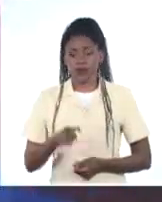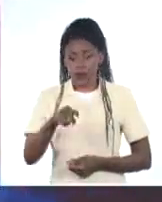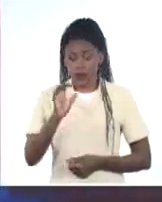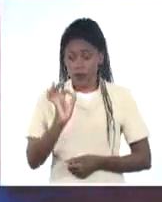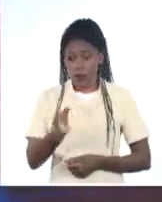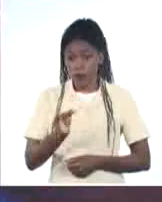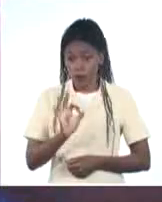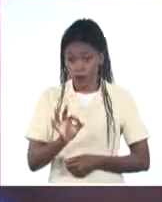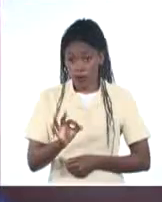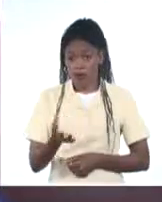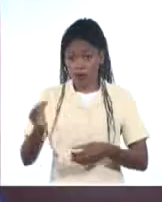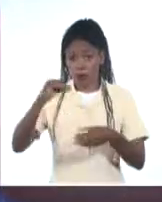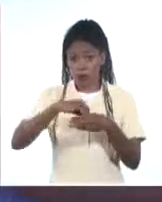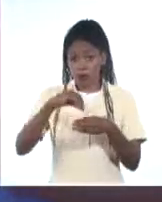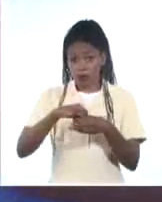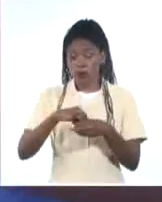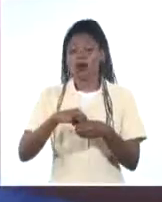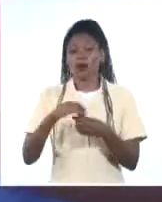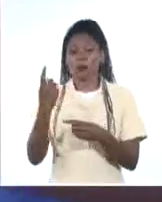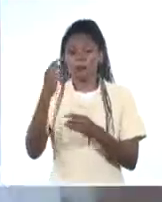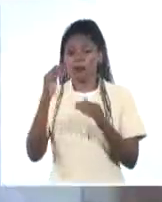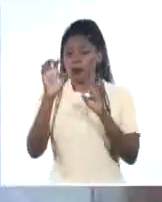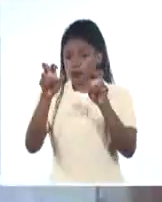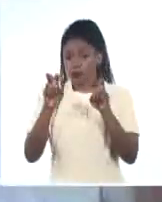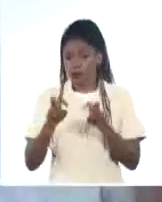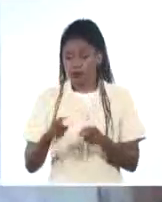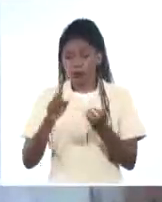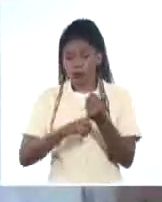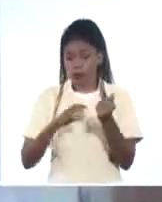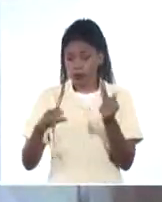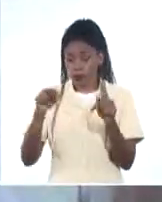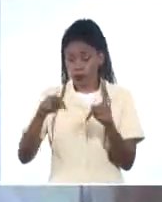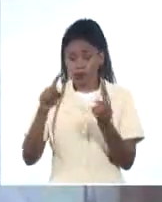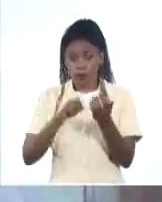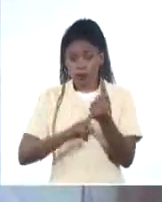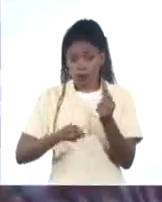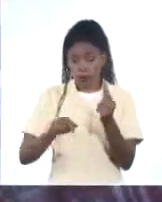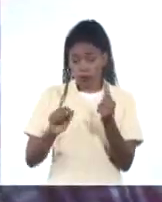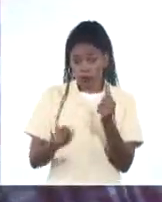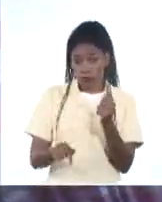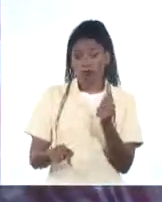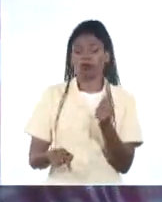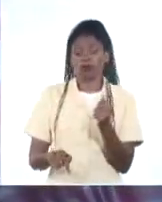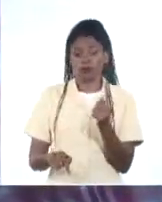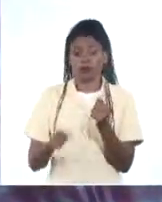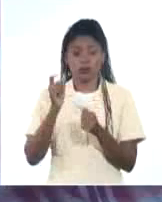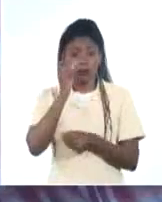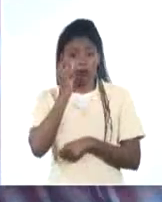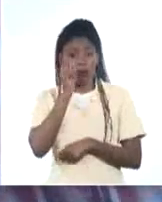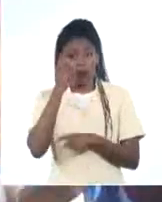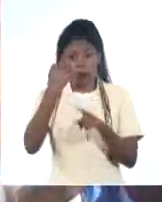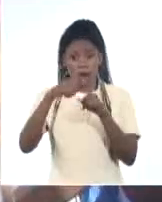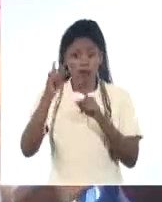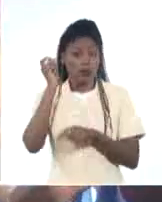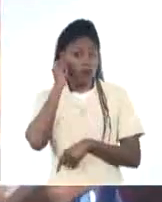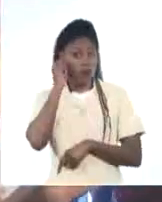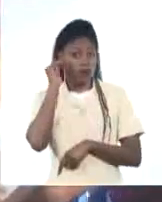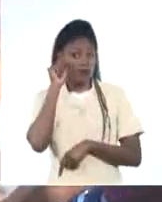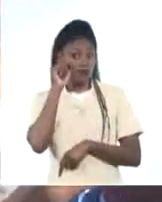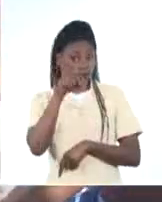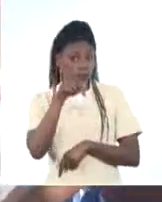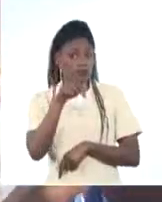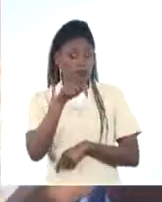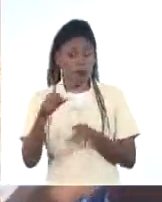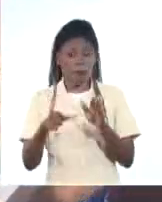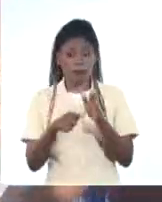el integrante del Comité Central y primer secretario del partido en la provincia, Rafael Pérez Fernández, e Idaliena Díaz Casamayor,